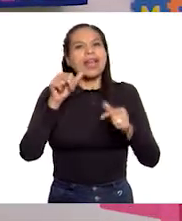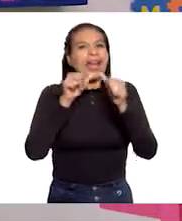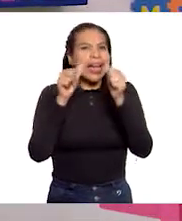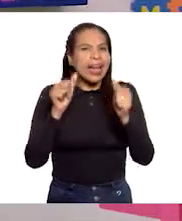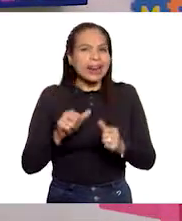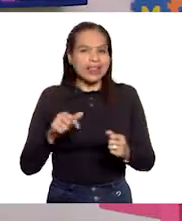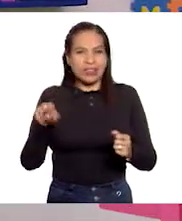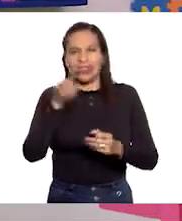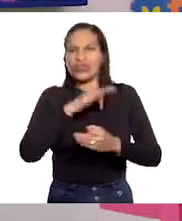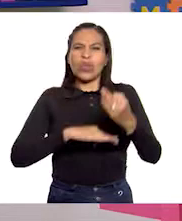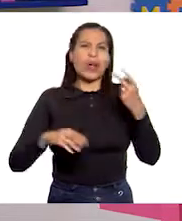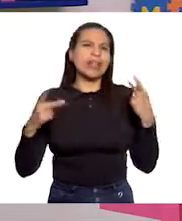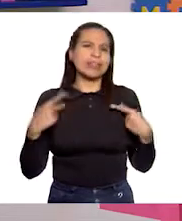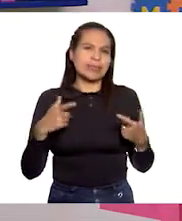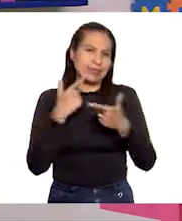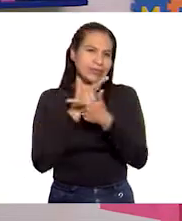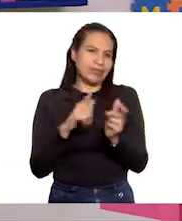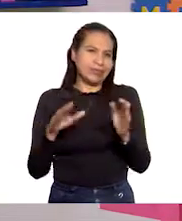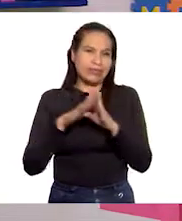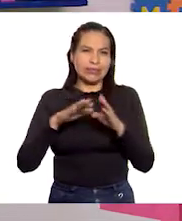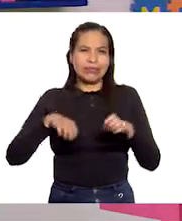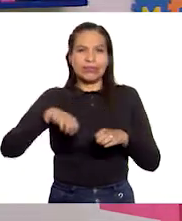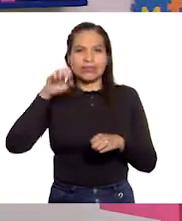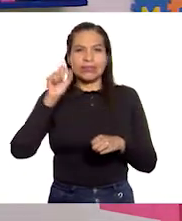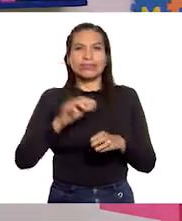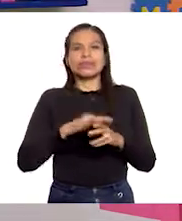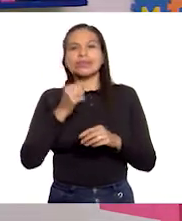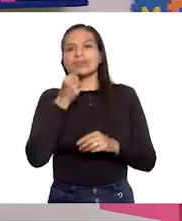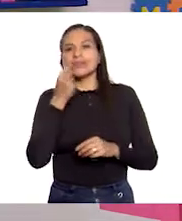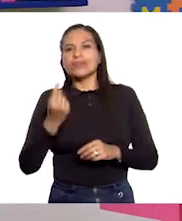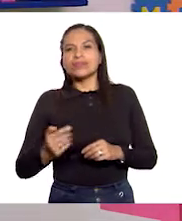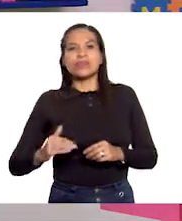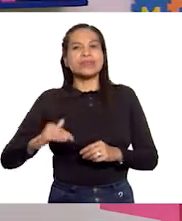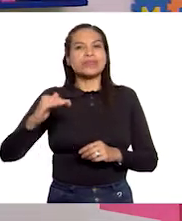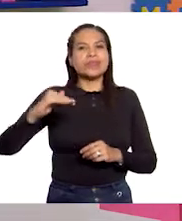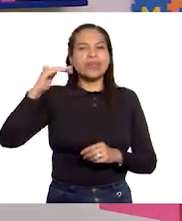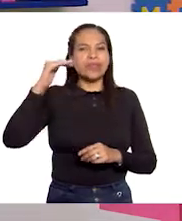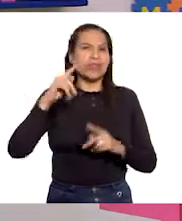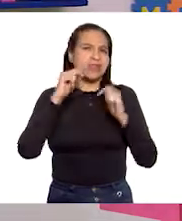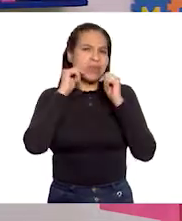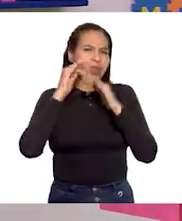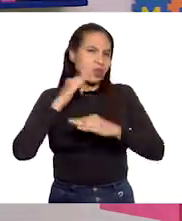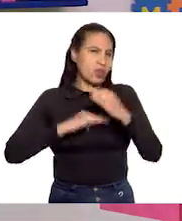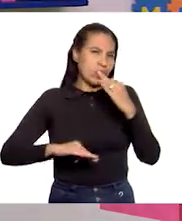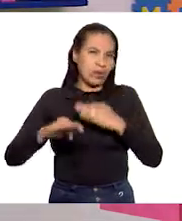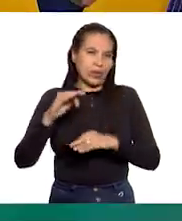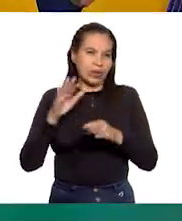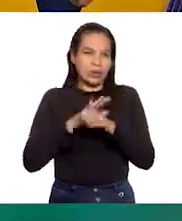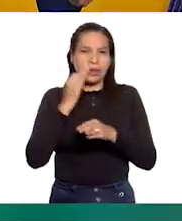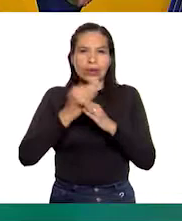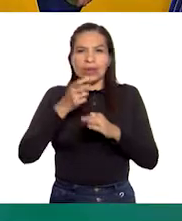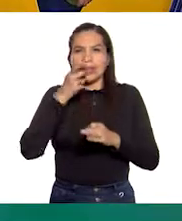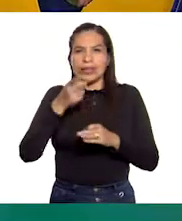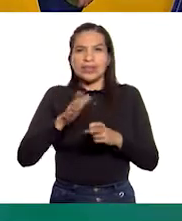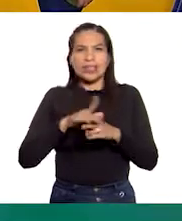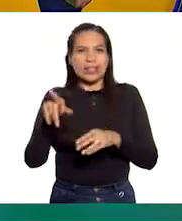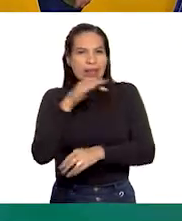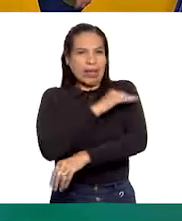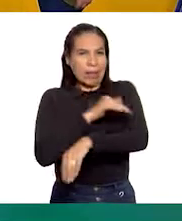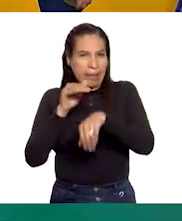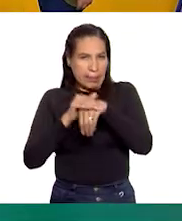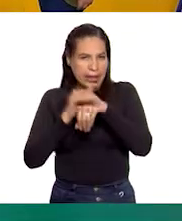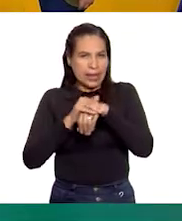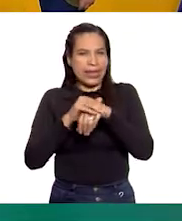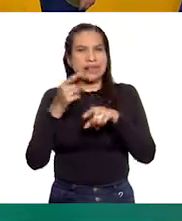artes a todas las personas de todas las edades, desde chiquitos, grandes, medianos, y justo como nos contaban nuestras amigas